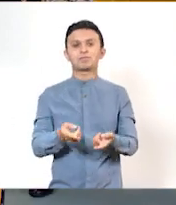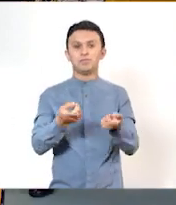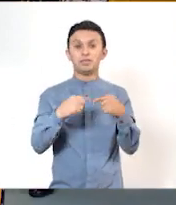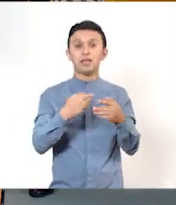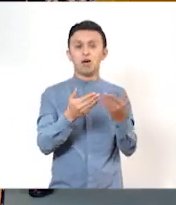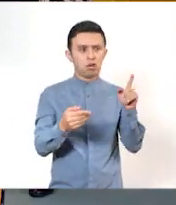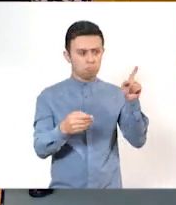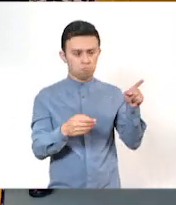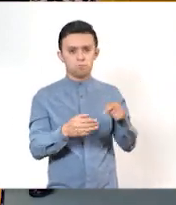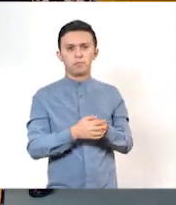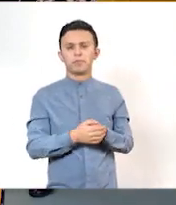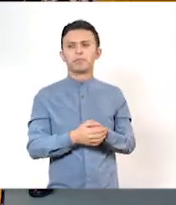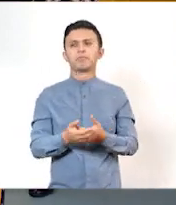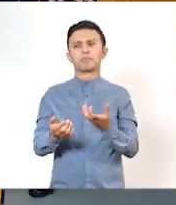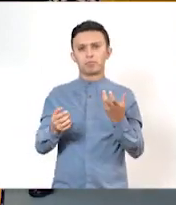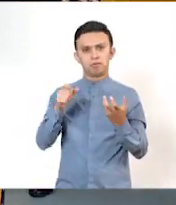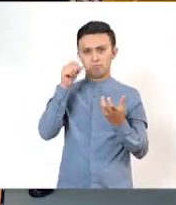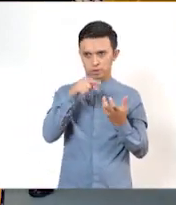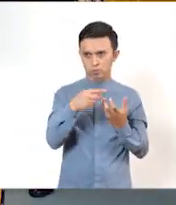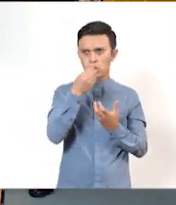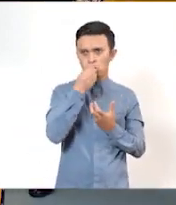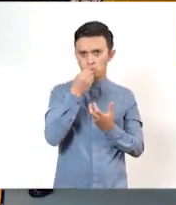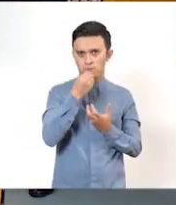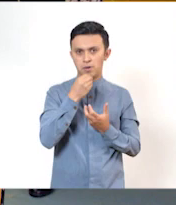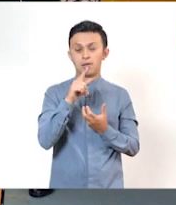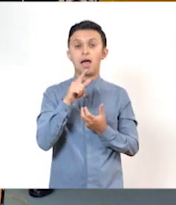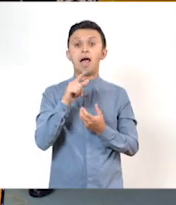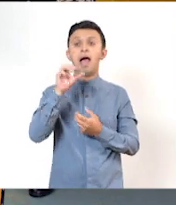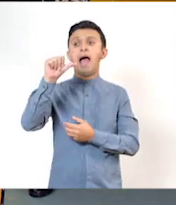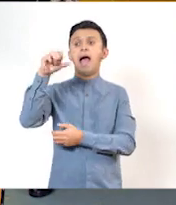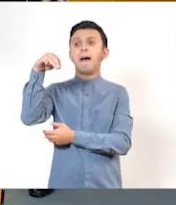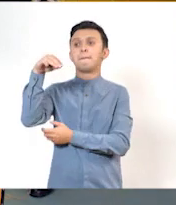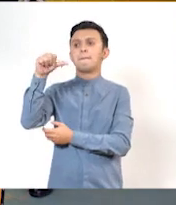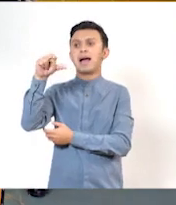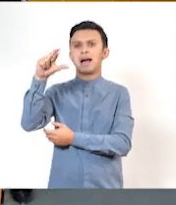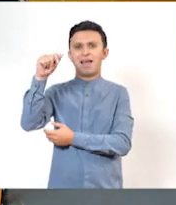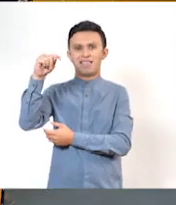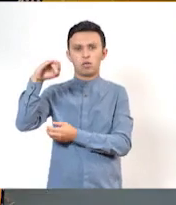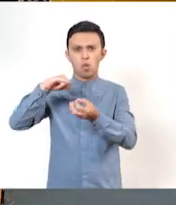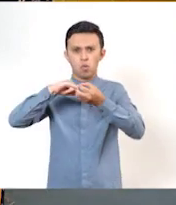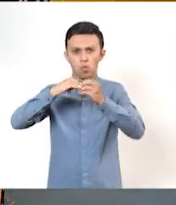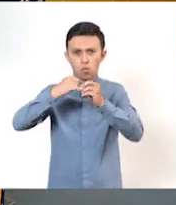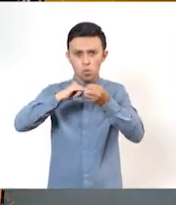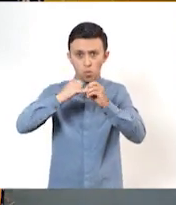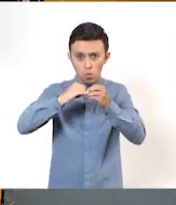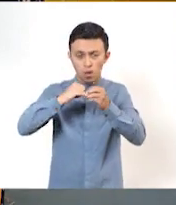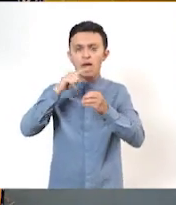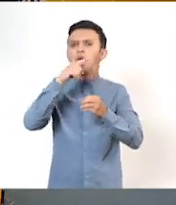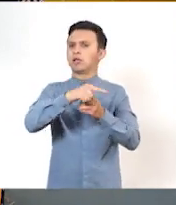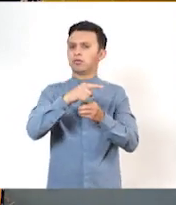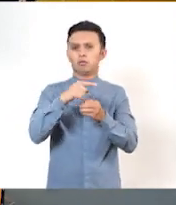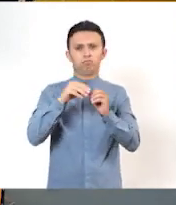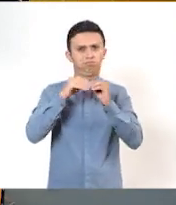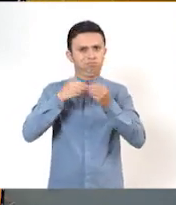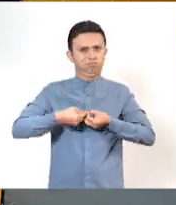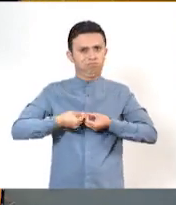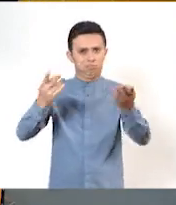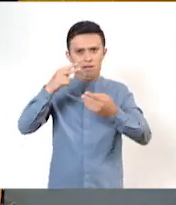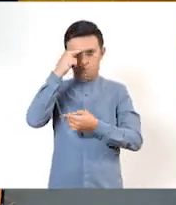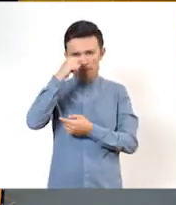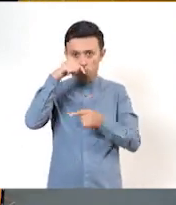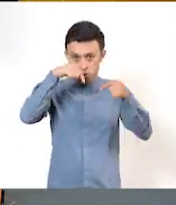Cristina. Muy bien. Pues siguiendo con alimentos, el amaranto es otro aporte de México al mundo. ¿No les